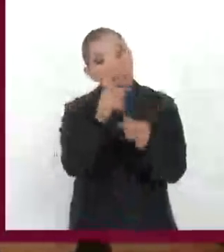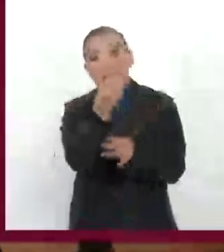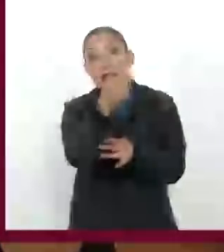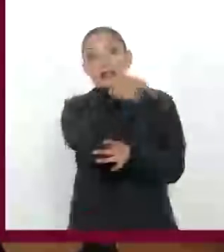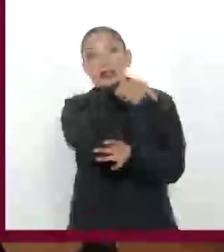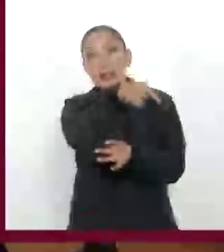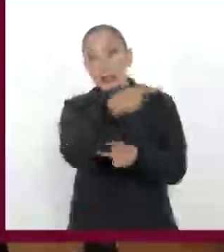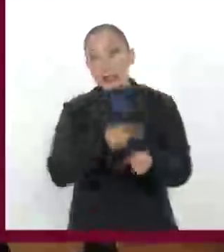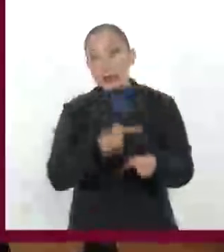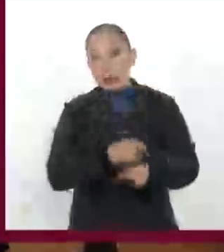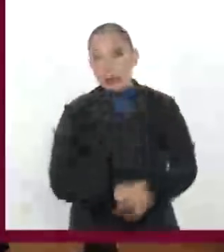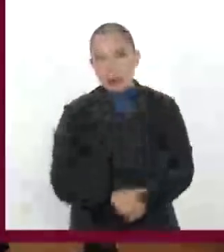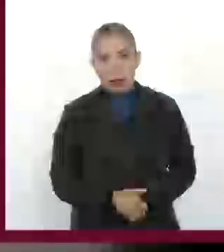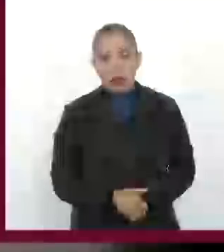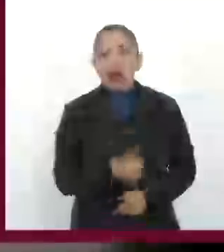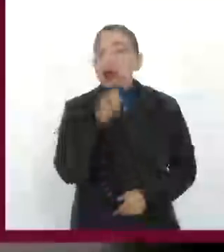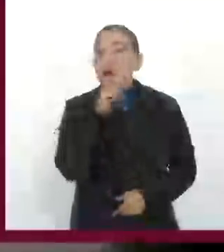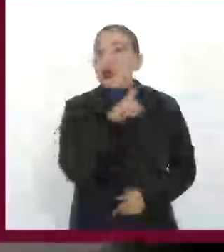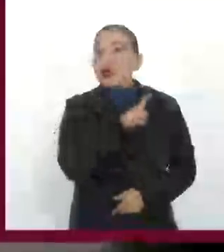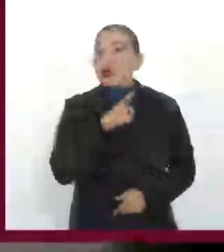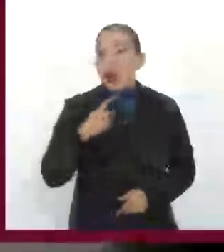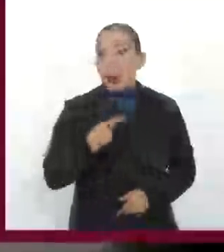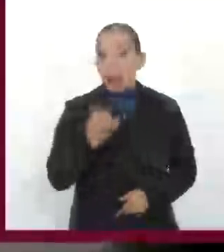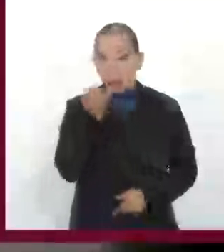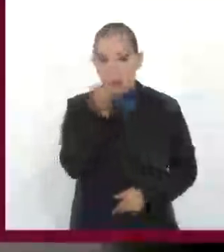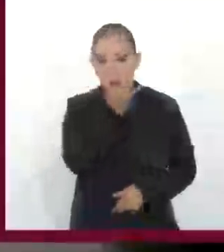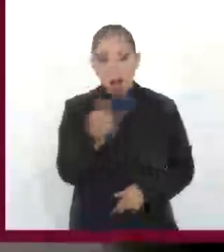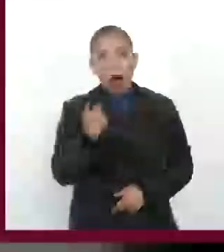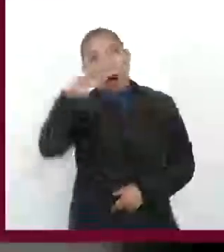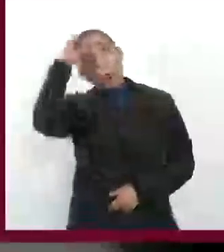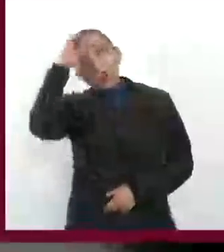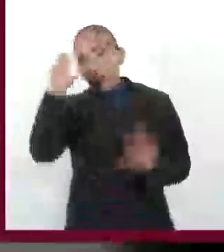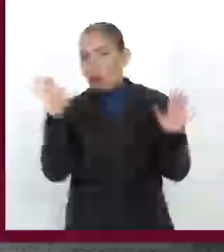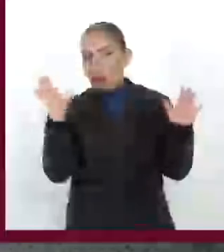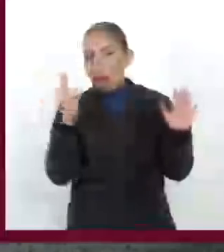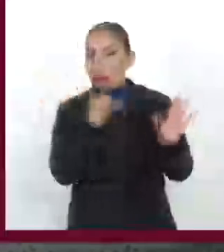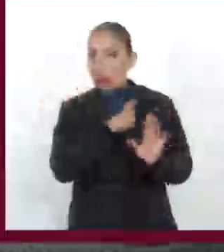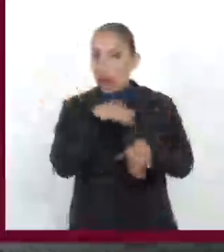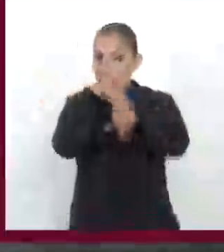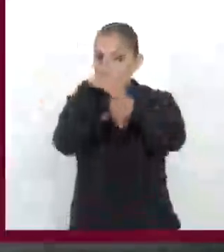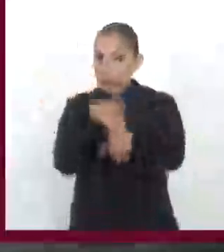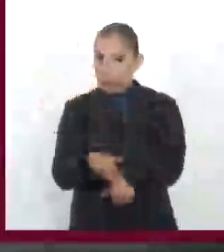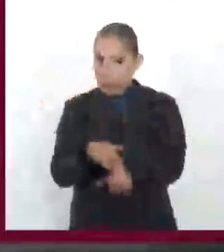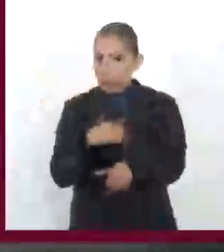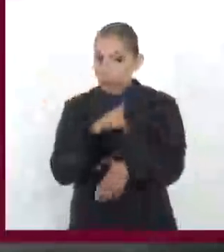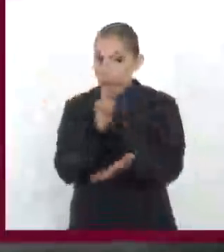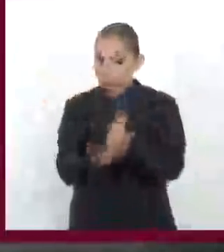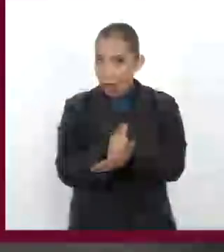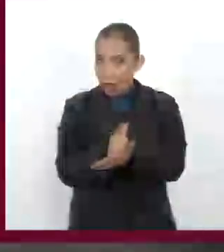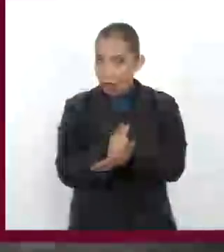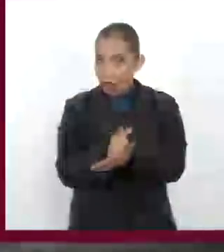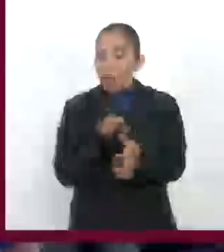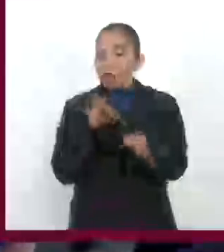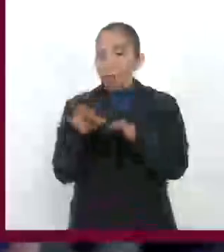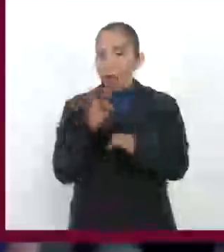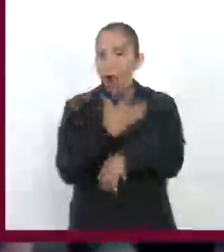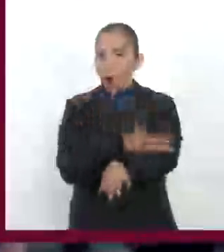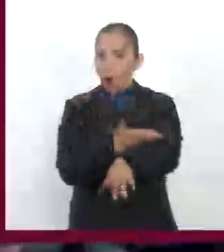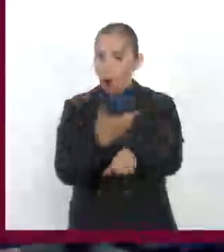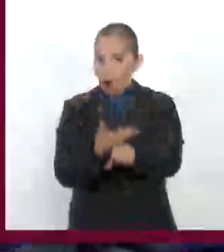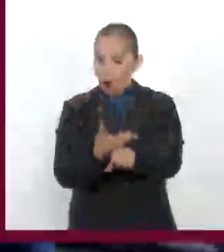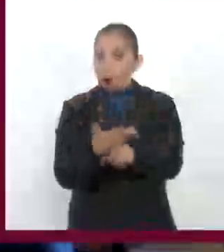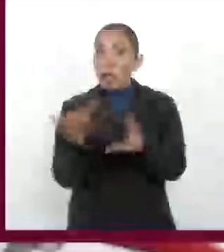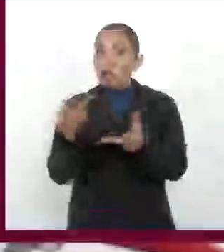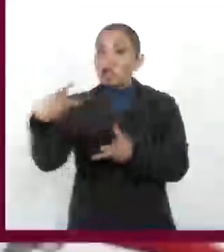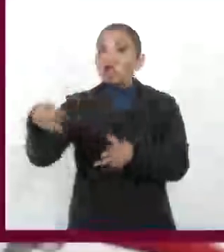y atención que se requiera. También deben ser imparciales, manejarse con apego a la legalidad, trabajar